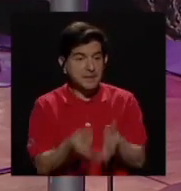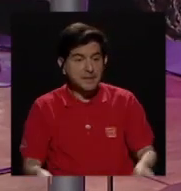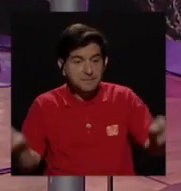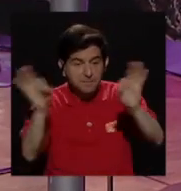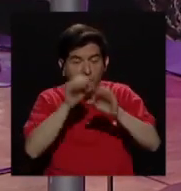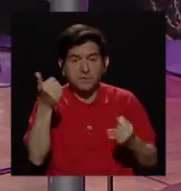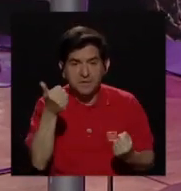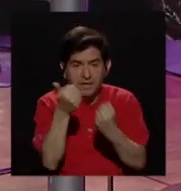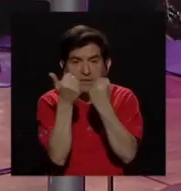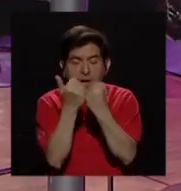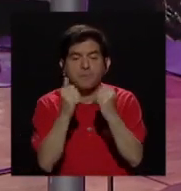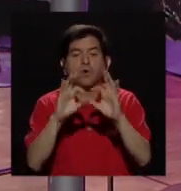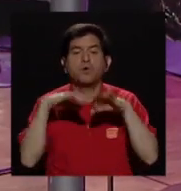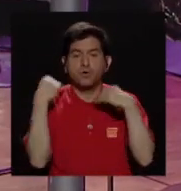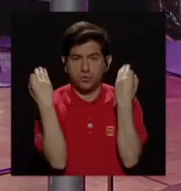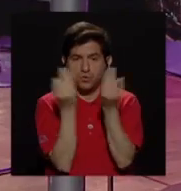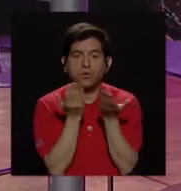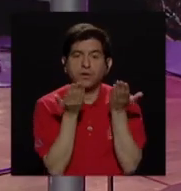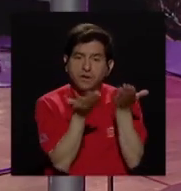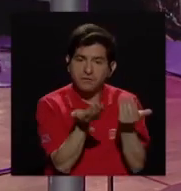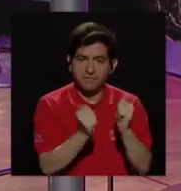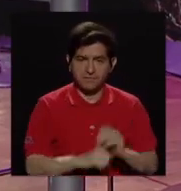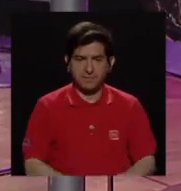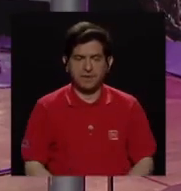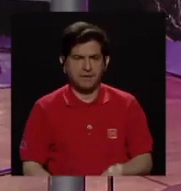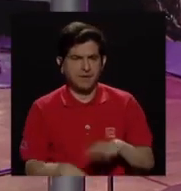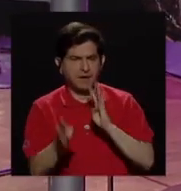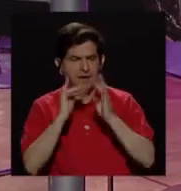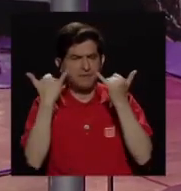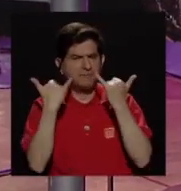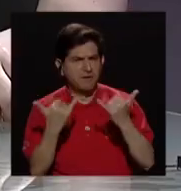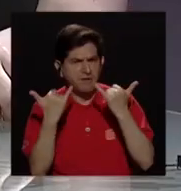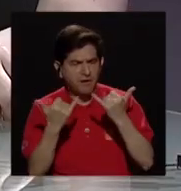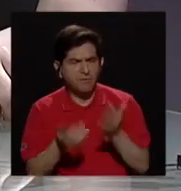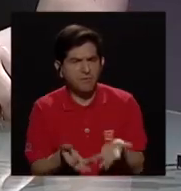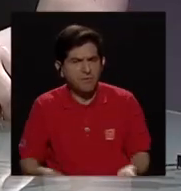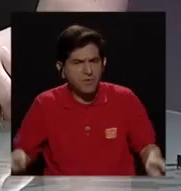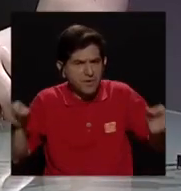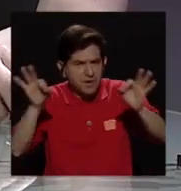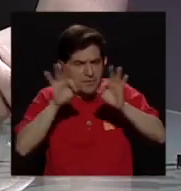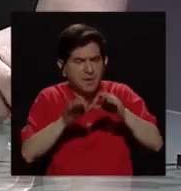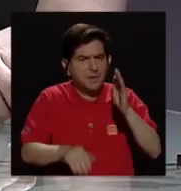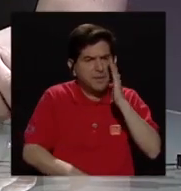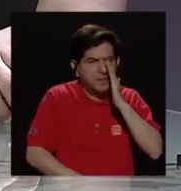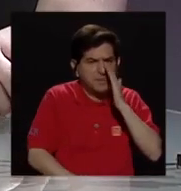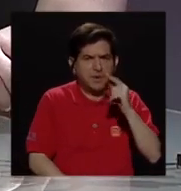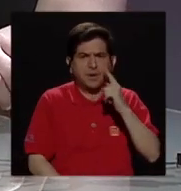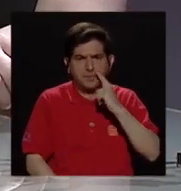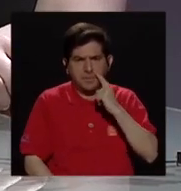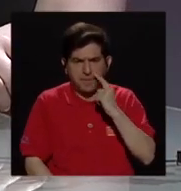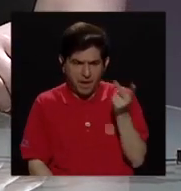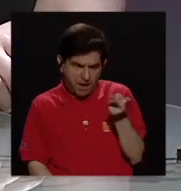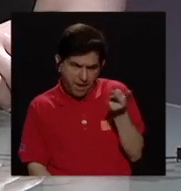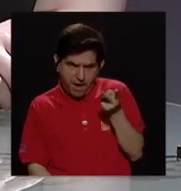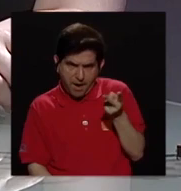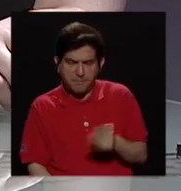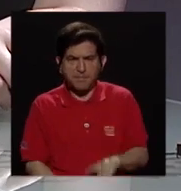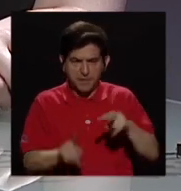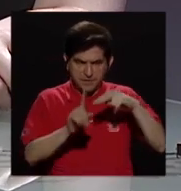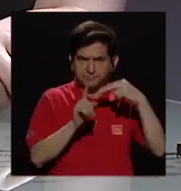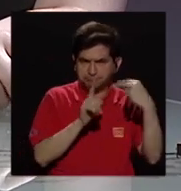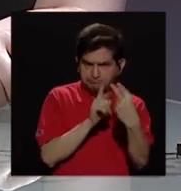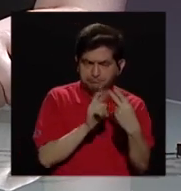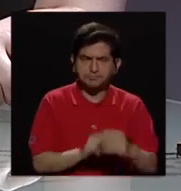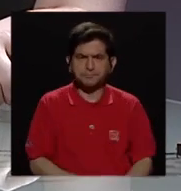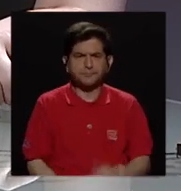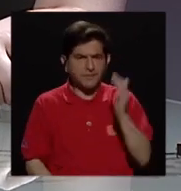del apoyo familiar. Entonces, tal vez si hablamos un poco sobre la importancia de que madres y padres, ¿verdad?, desde ambas perspectivas,